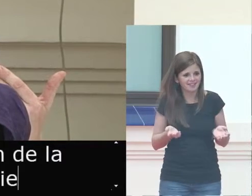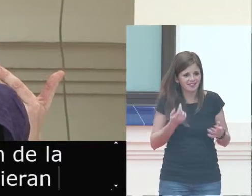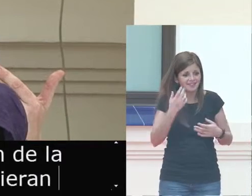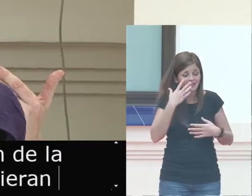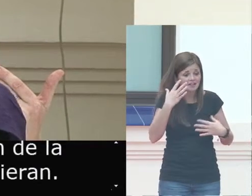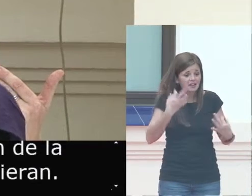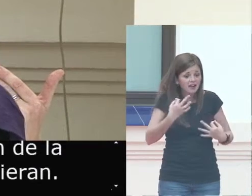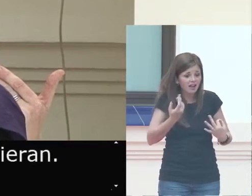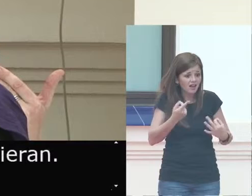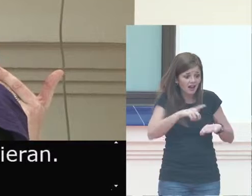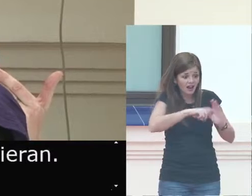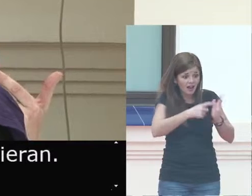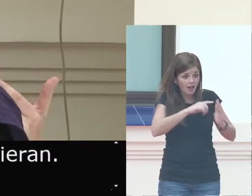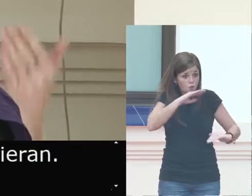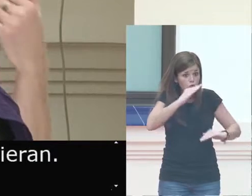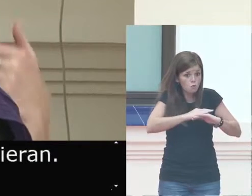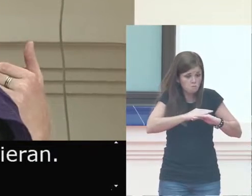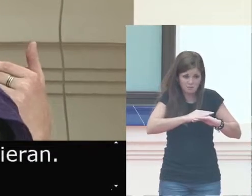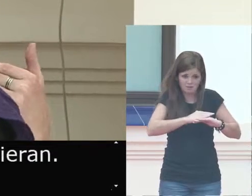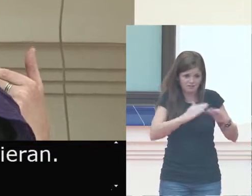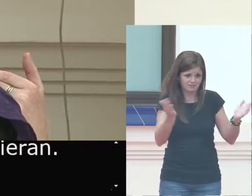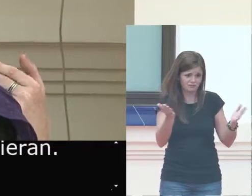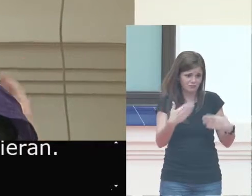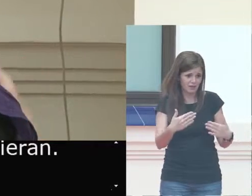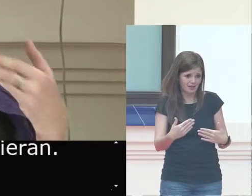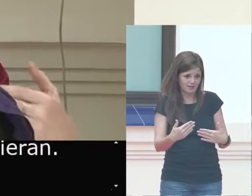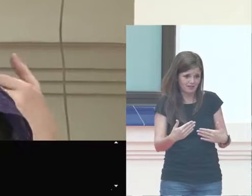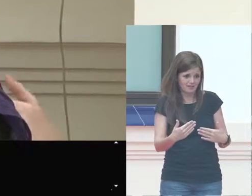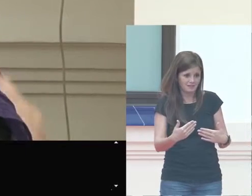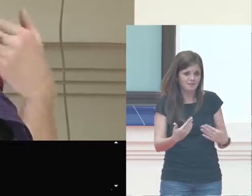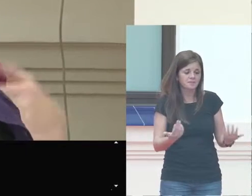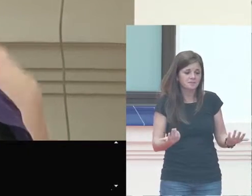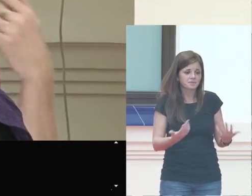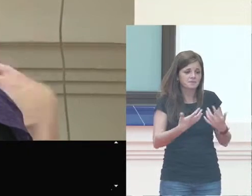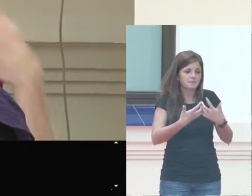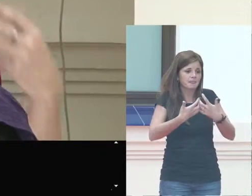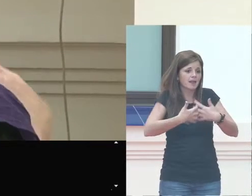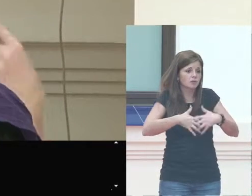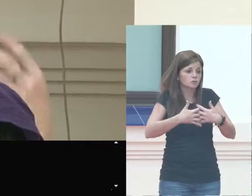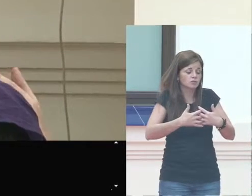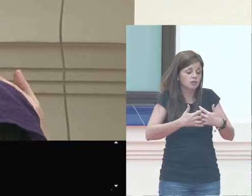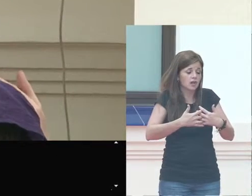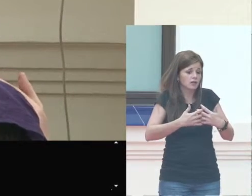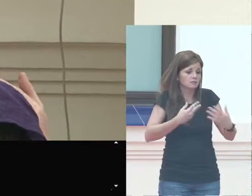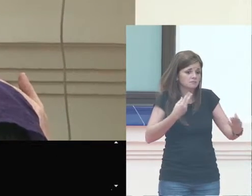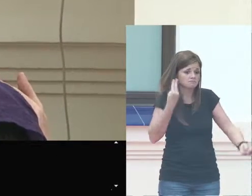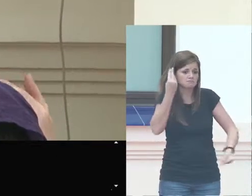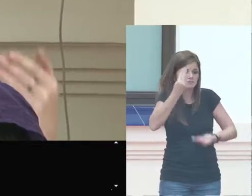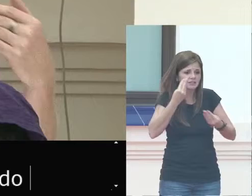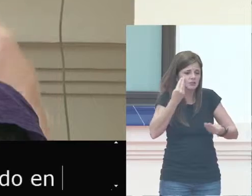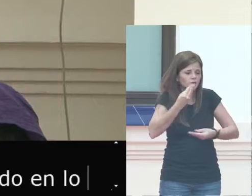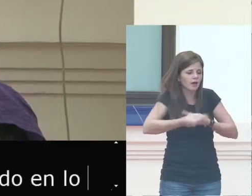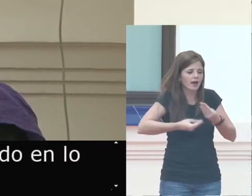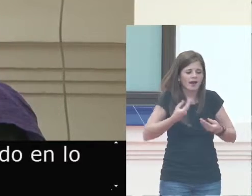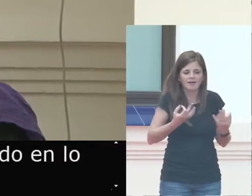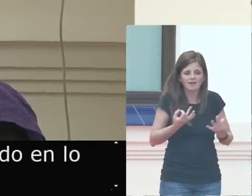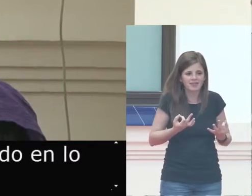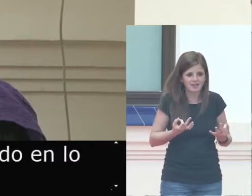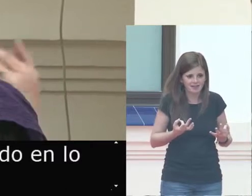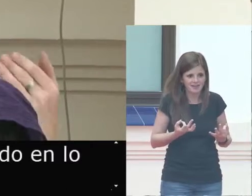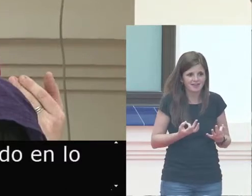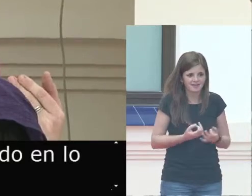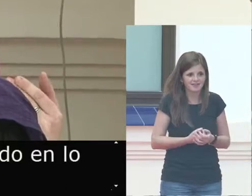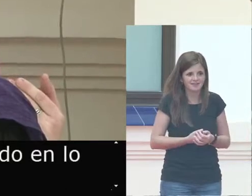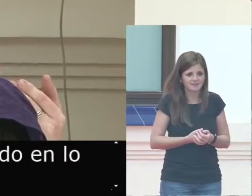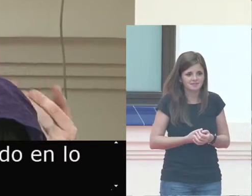realmente sin cumplir la ley. Y la industria, porque estamos pensando en lo que estamos haciendo, no en las reglas